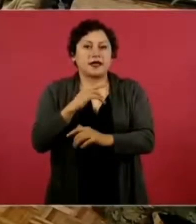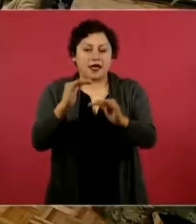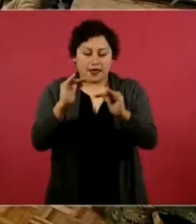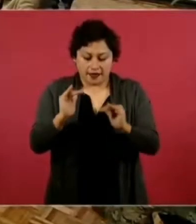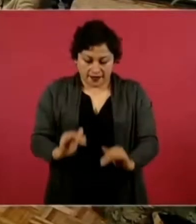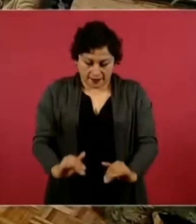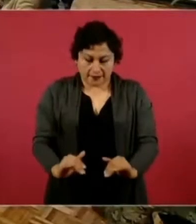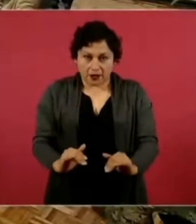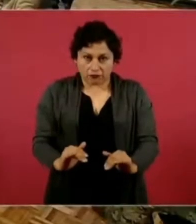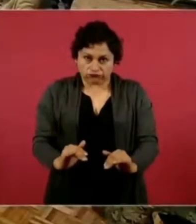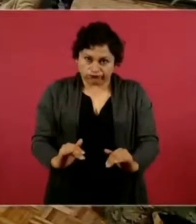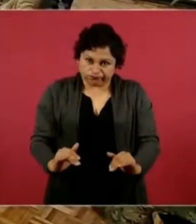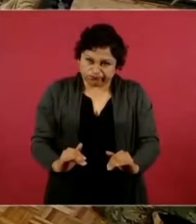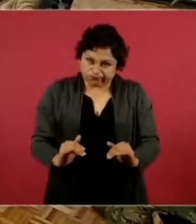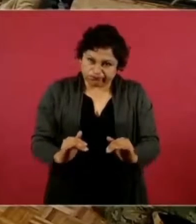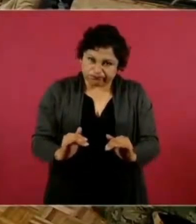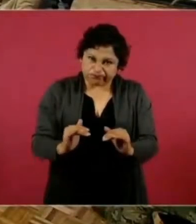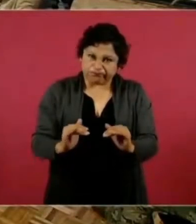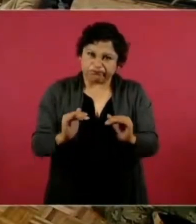eso